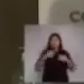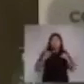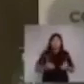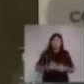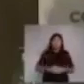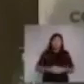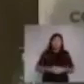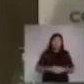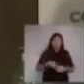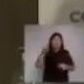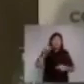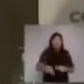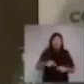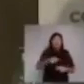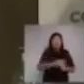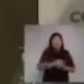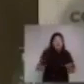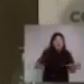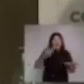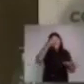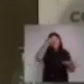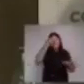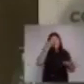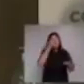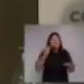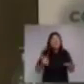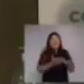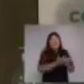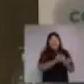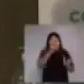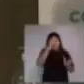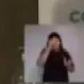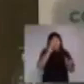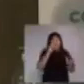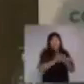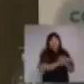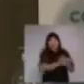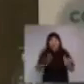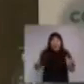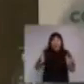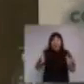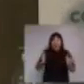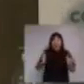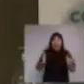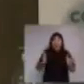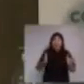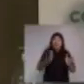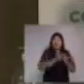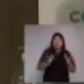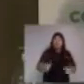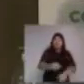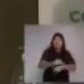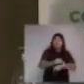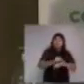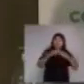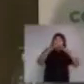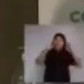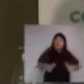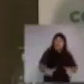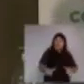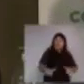Y arrancamos con estos 15 días de cuarentena. No sé si se va a levantar. No sé.